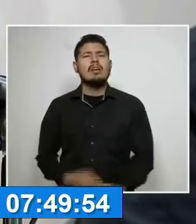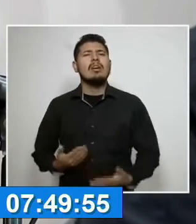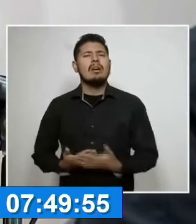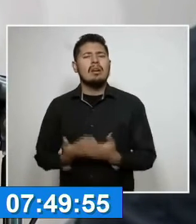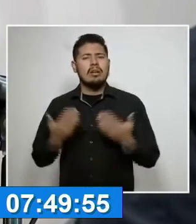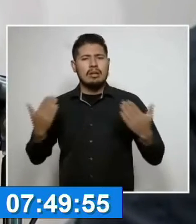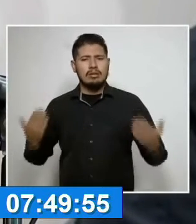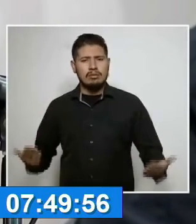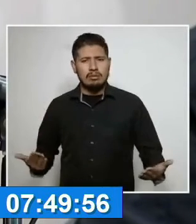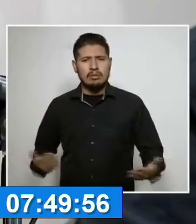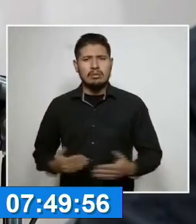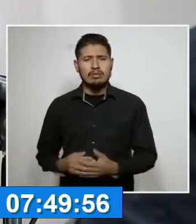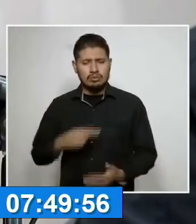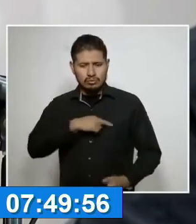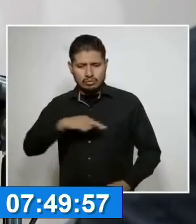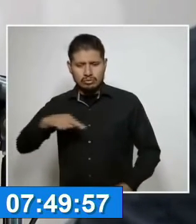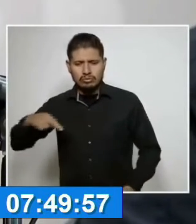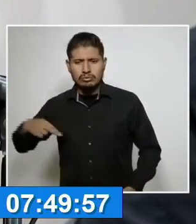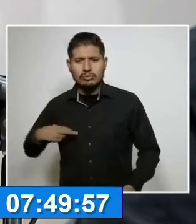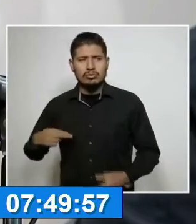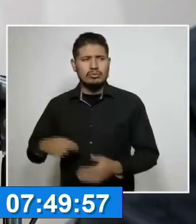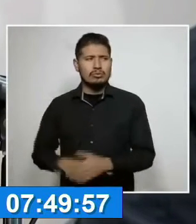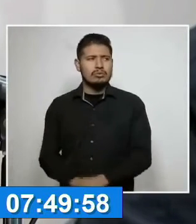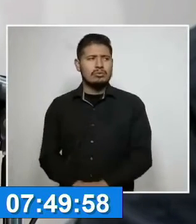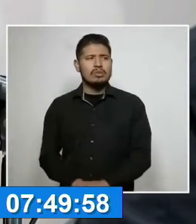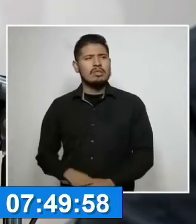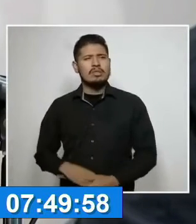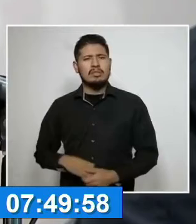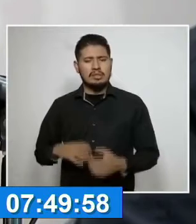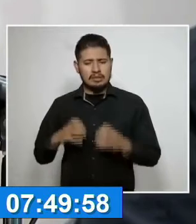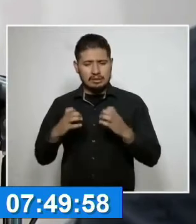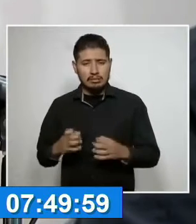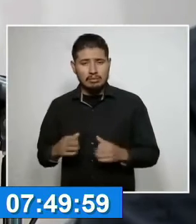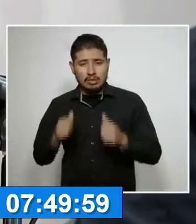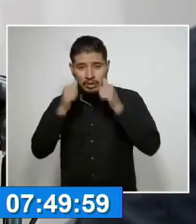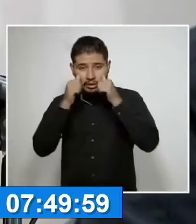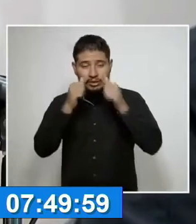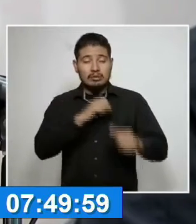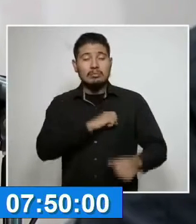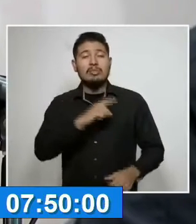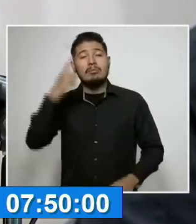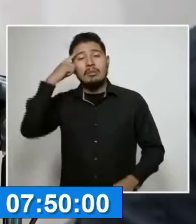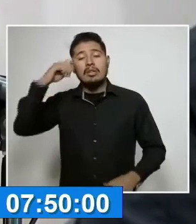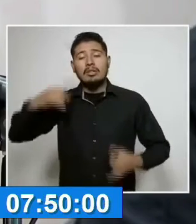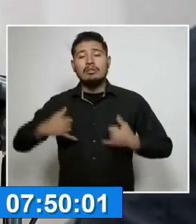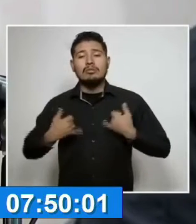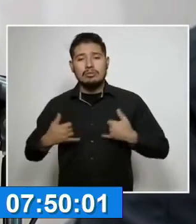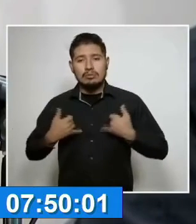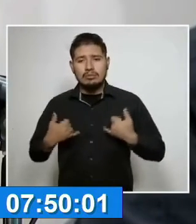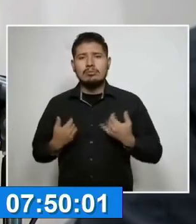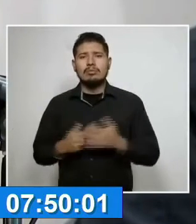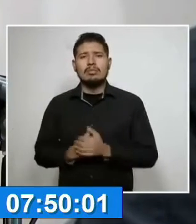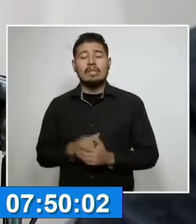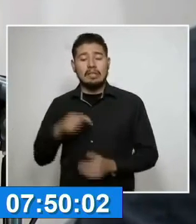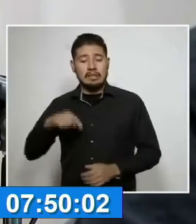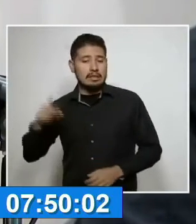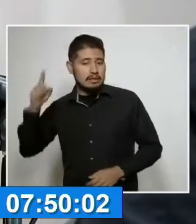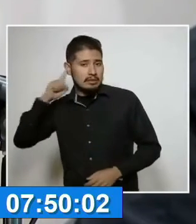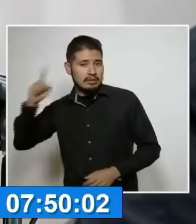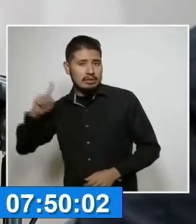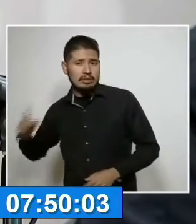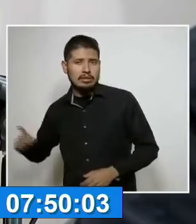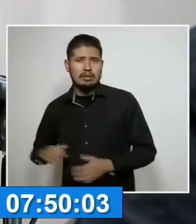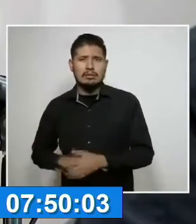Ahora nosotros estamos dándole atención especial a los jóvenes. Aquí en